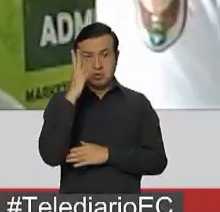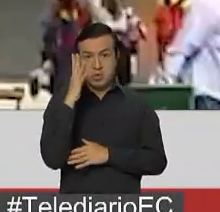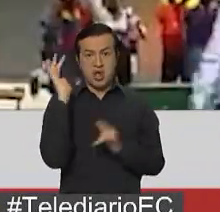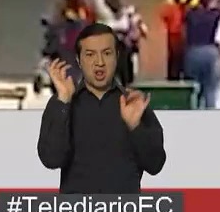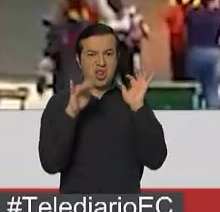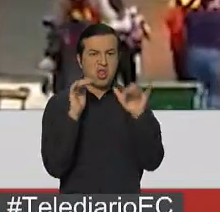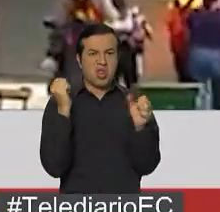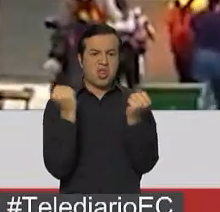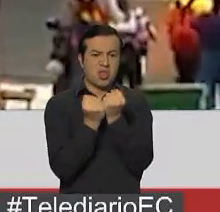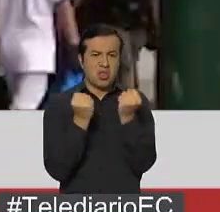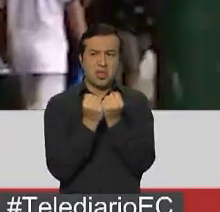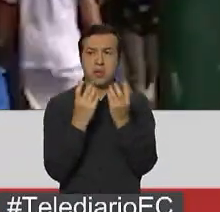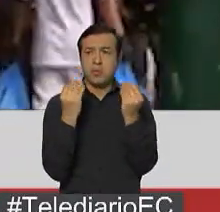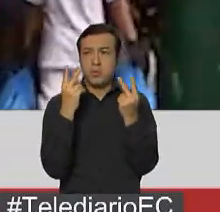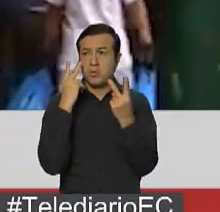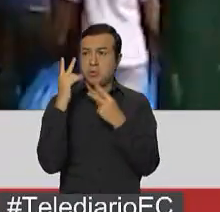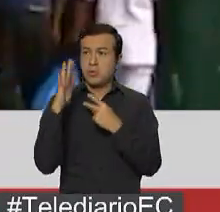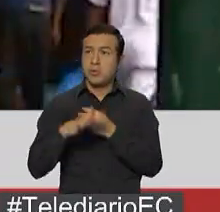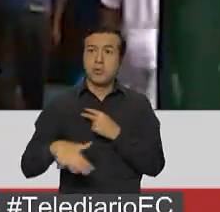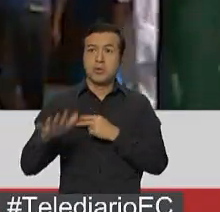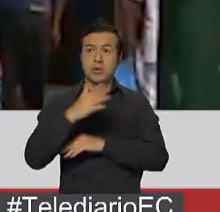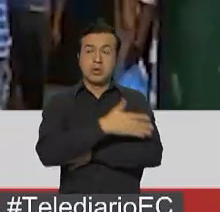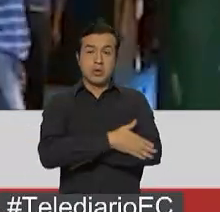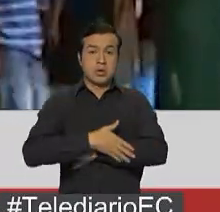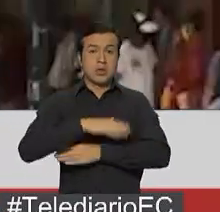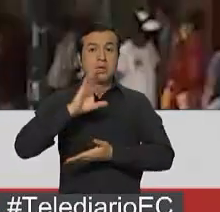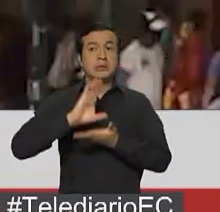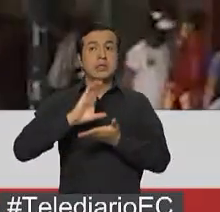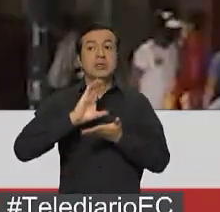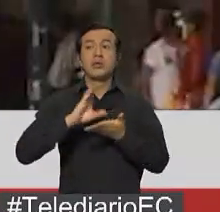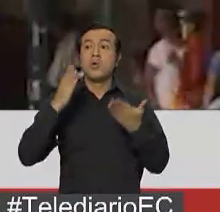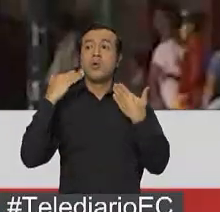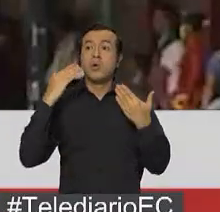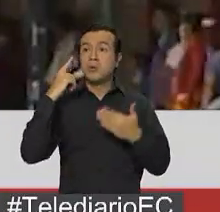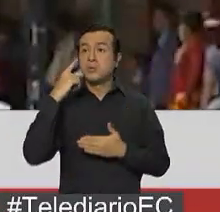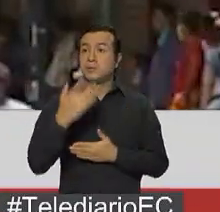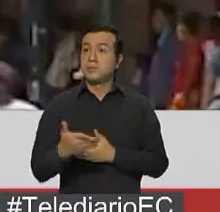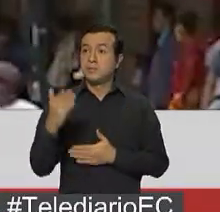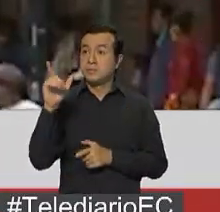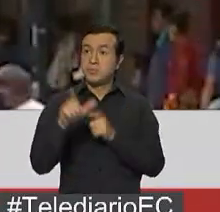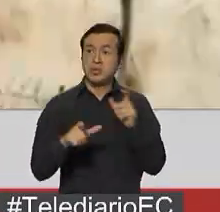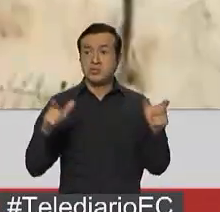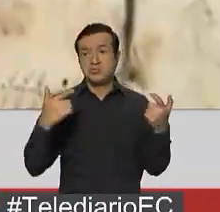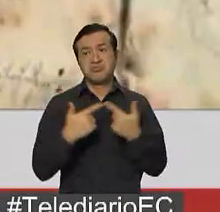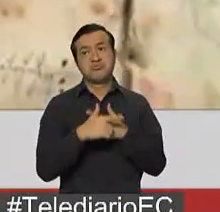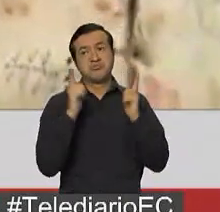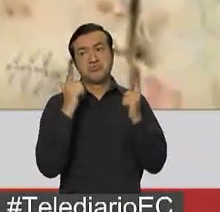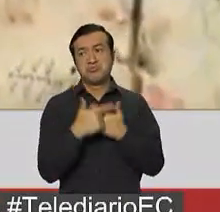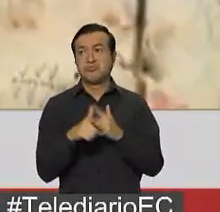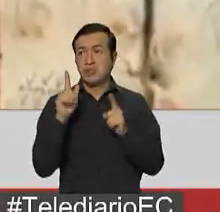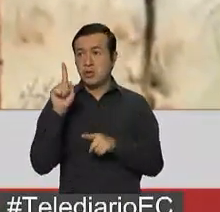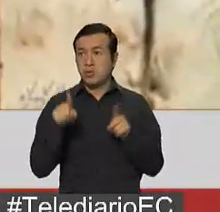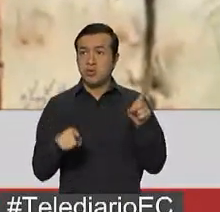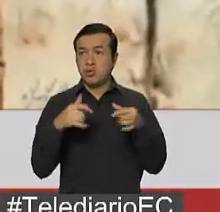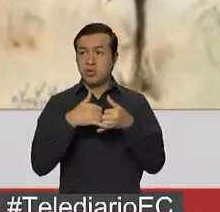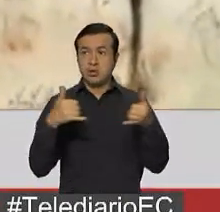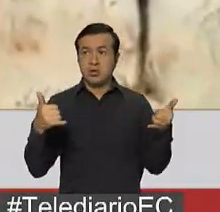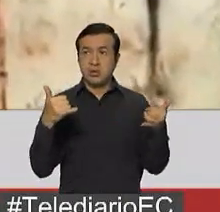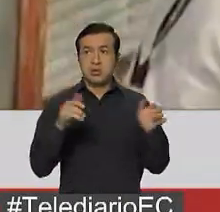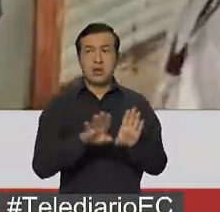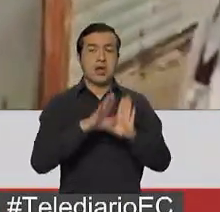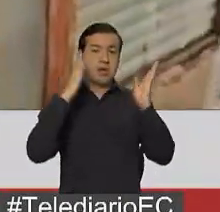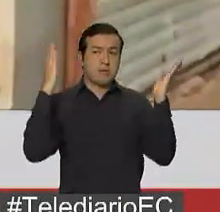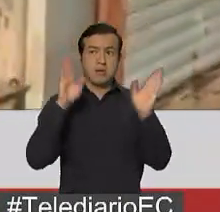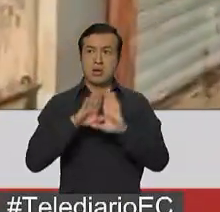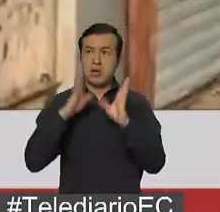y este fue el panorama en las calles del centro de la urbe porteña gente por doquier e incluso abrieron locales comerciales